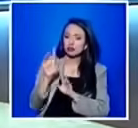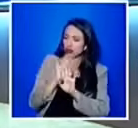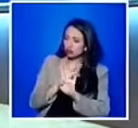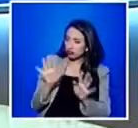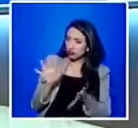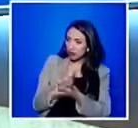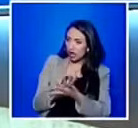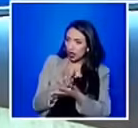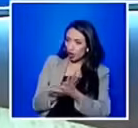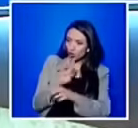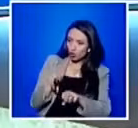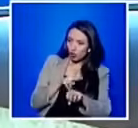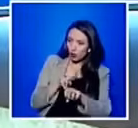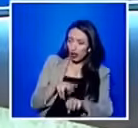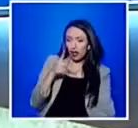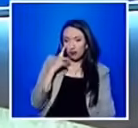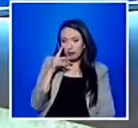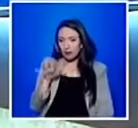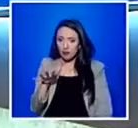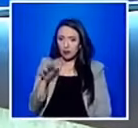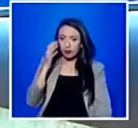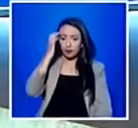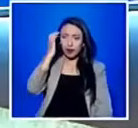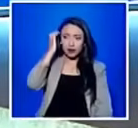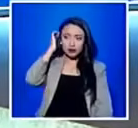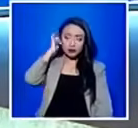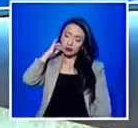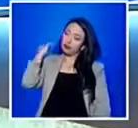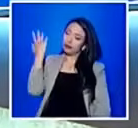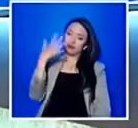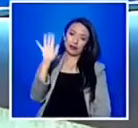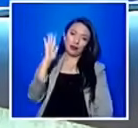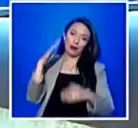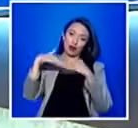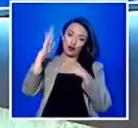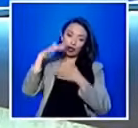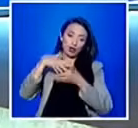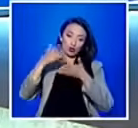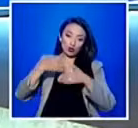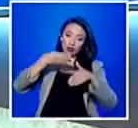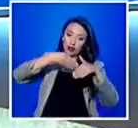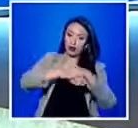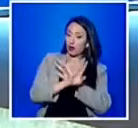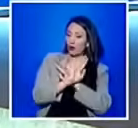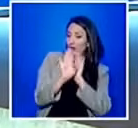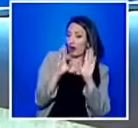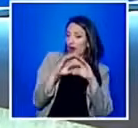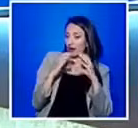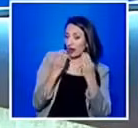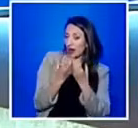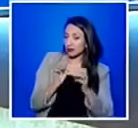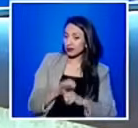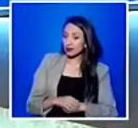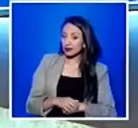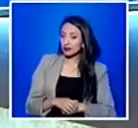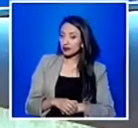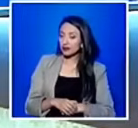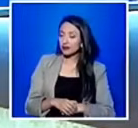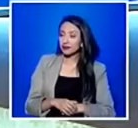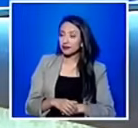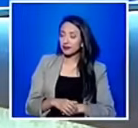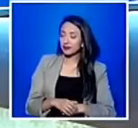fluye con normalidad a esta hora el tráfico. Bueno, entendemos que ya la mayoría de estudiantes ya ingresaron a sus instituciones educativas.